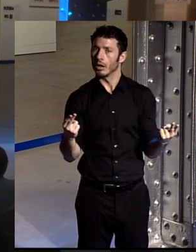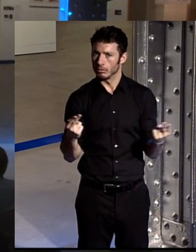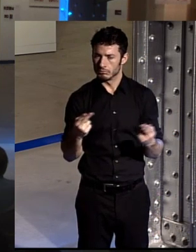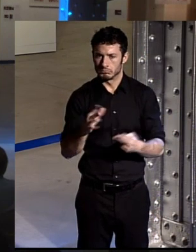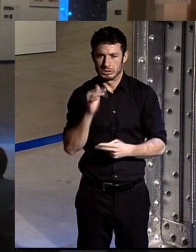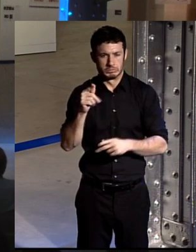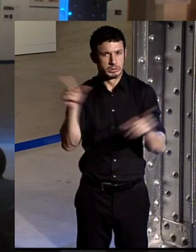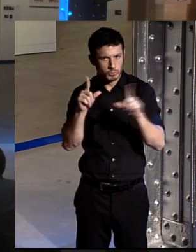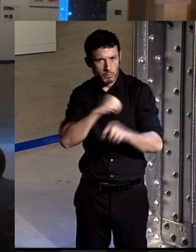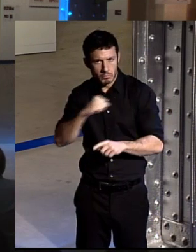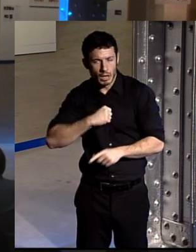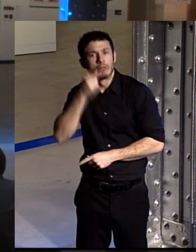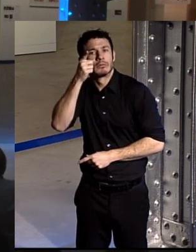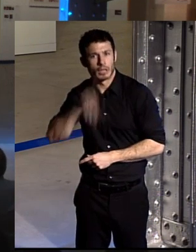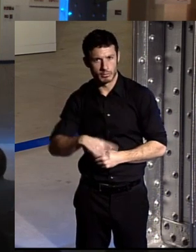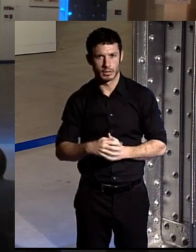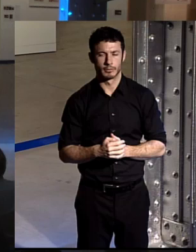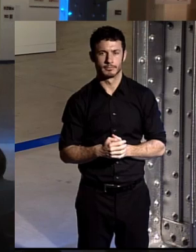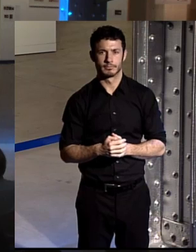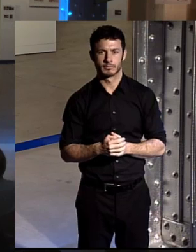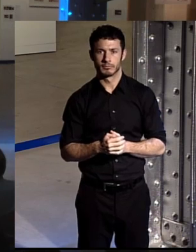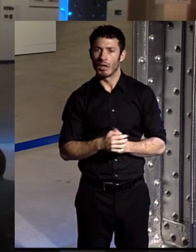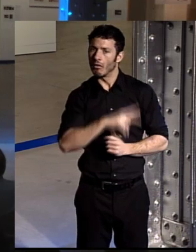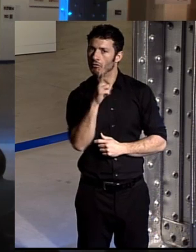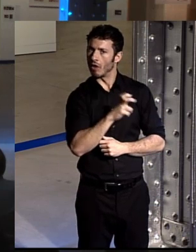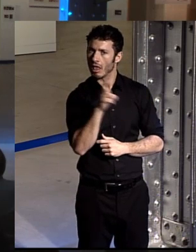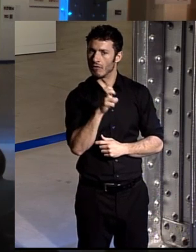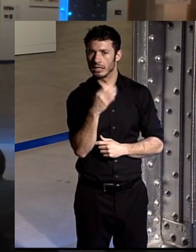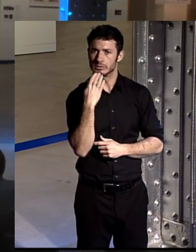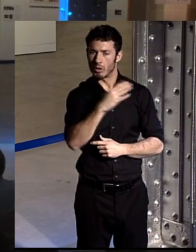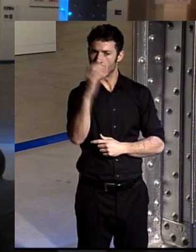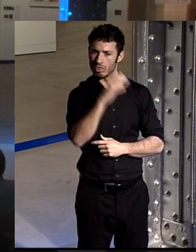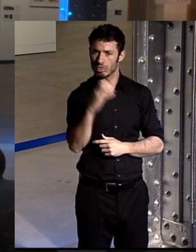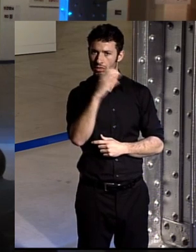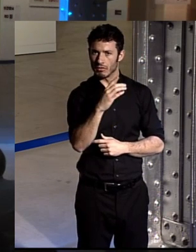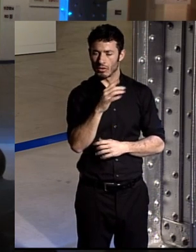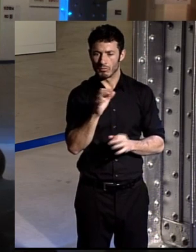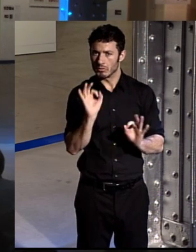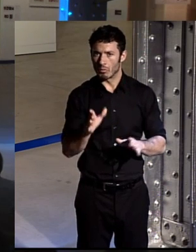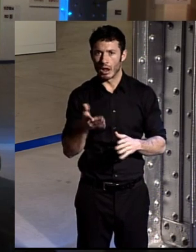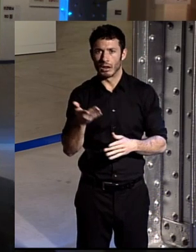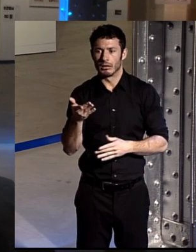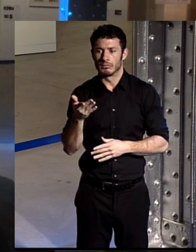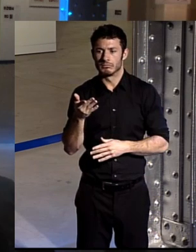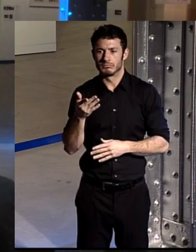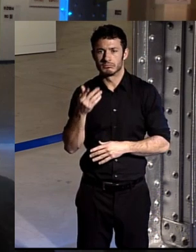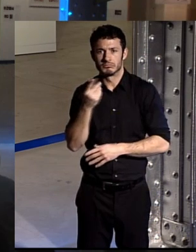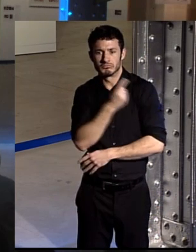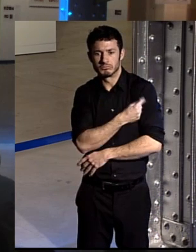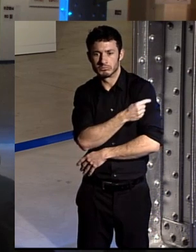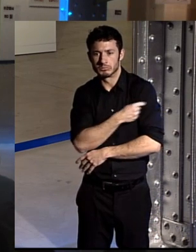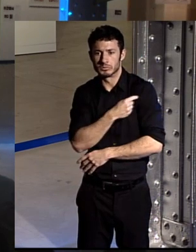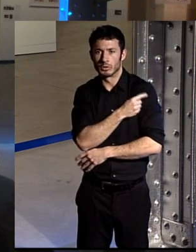otras televisiones. Y tiene la misma validez científica que intentar vacunar contra el virus Zika